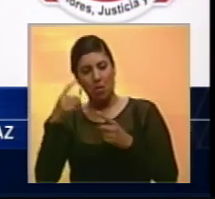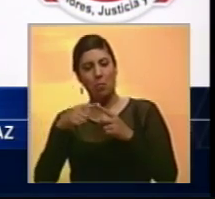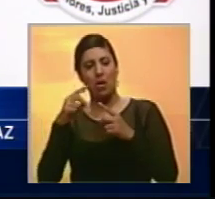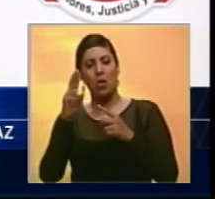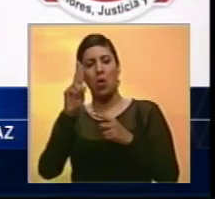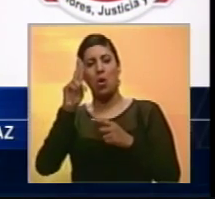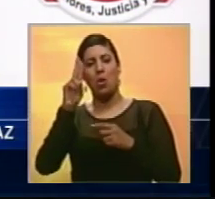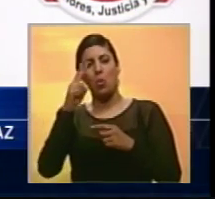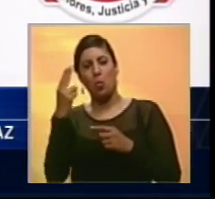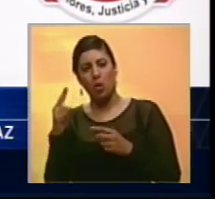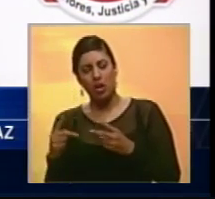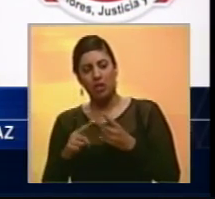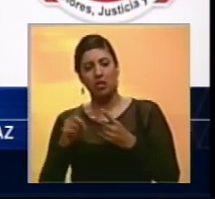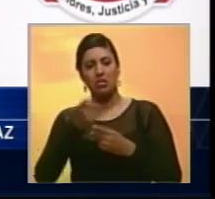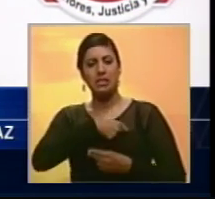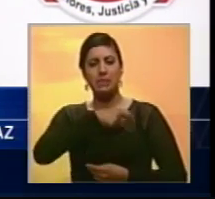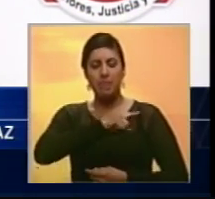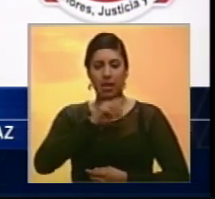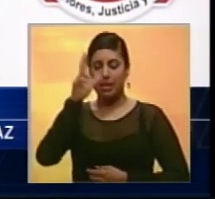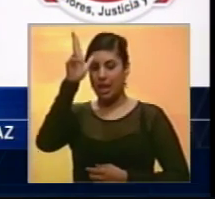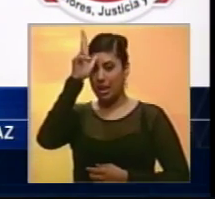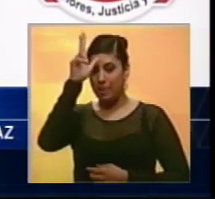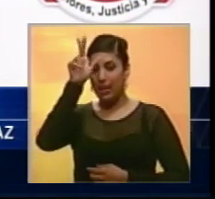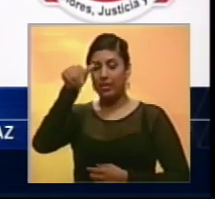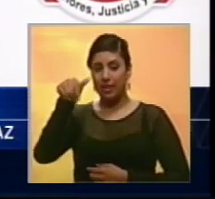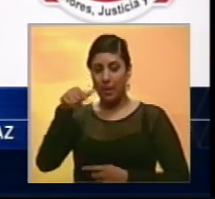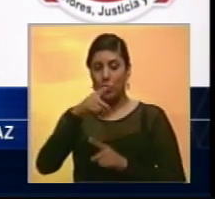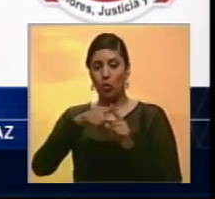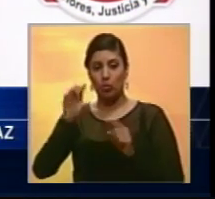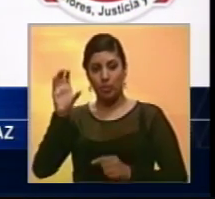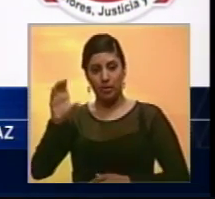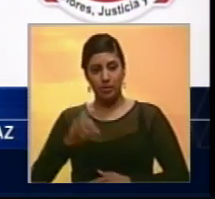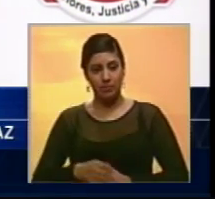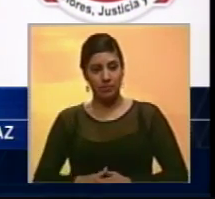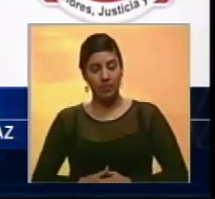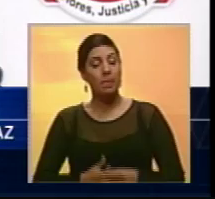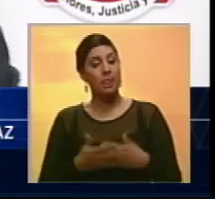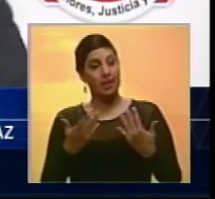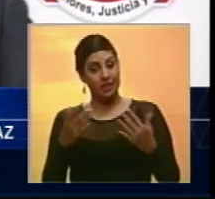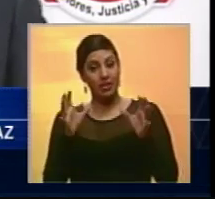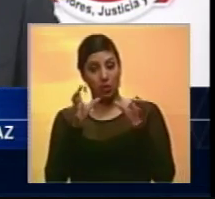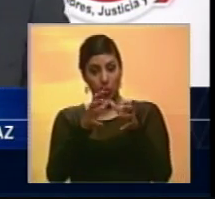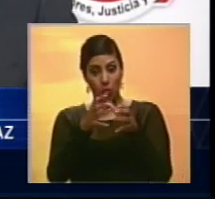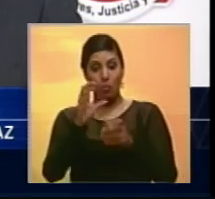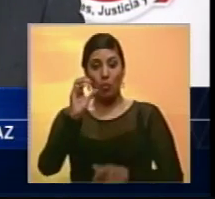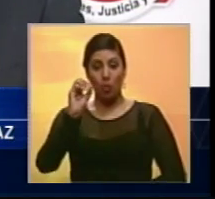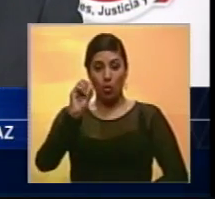Ucrania, en España, Alemania y la República Checa. Estas ONG